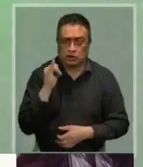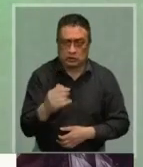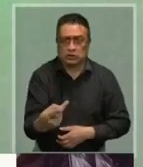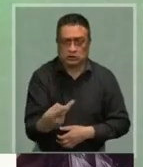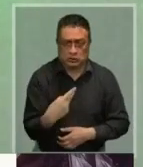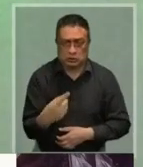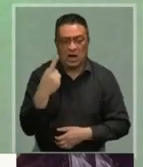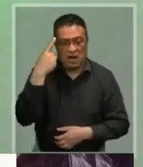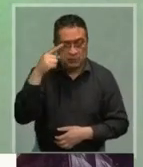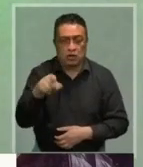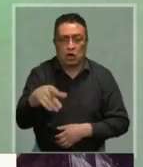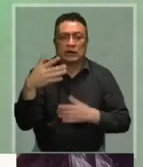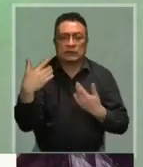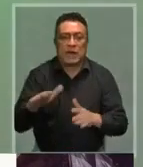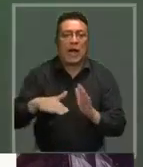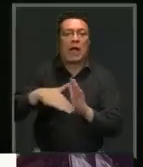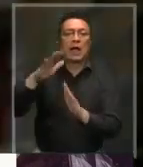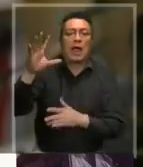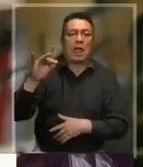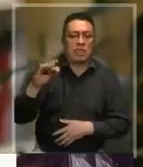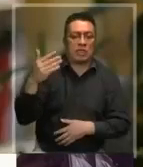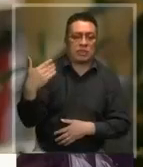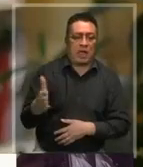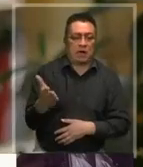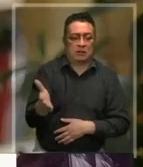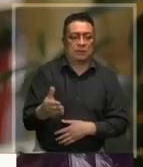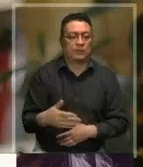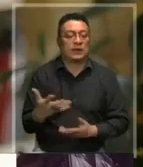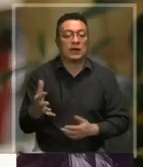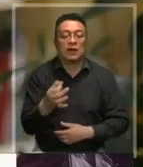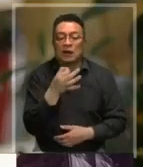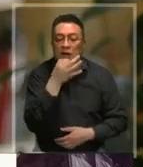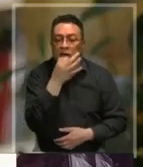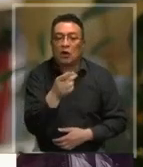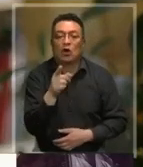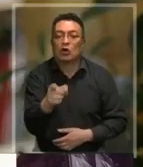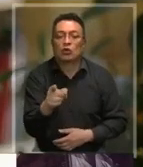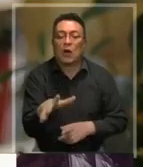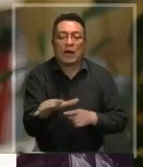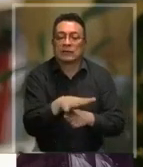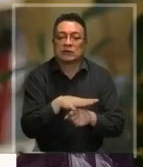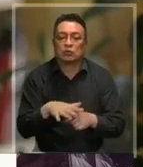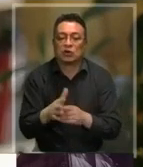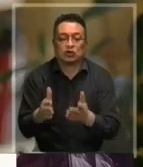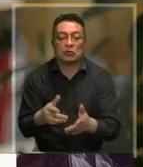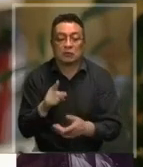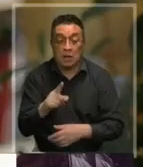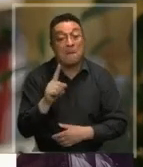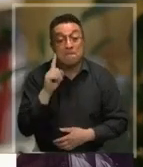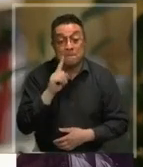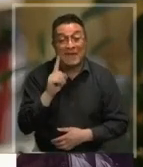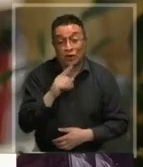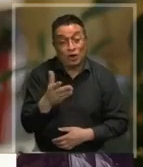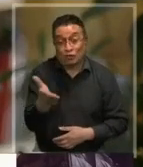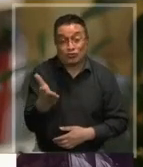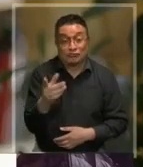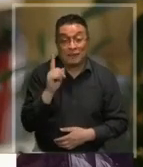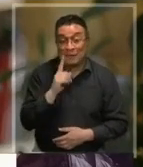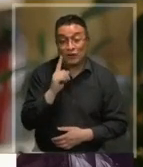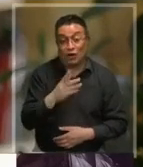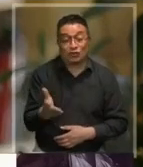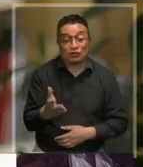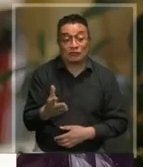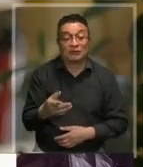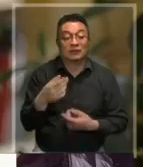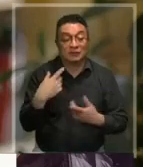que ella ya era mayor de edad qué le dirías tú respecto a esa situación que es un mentiroso que